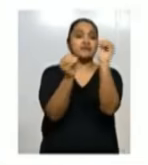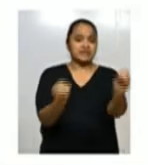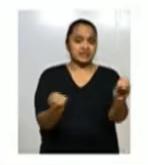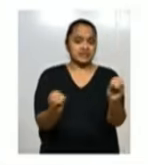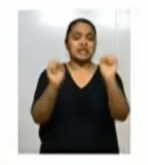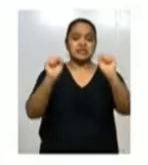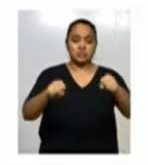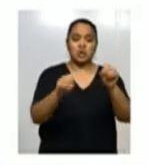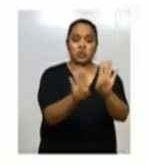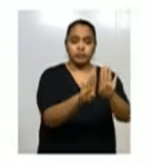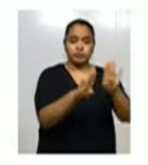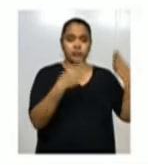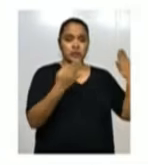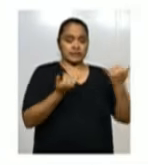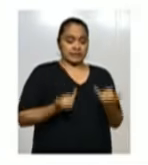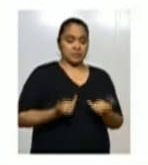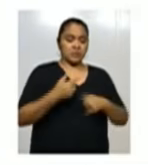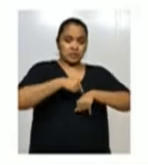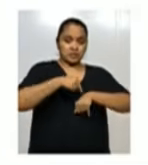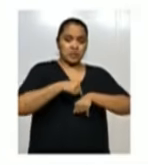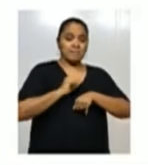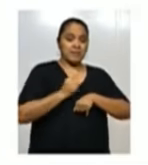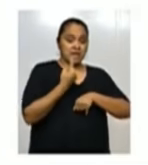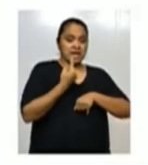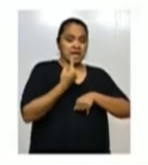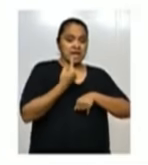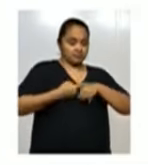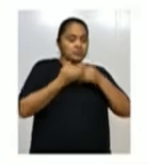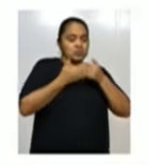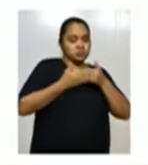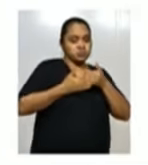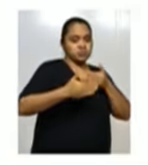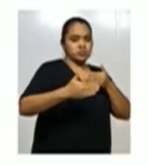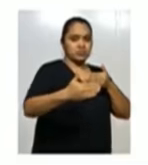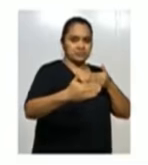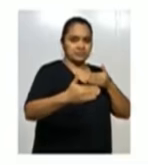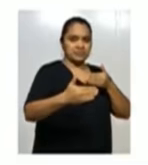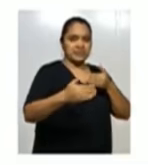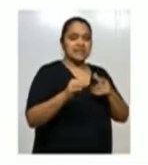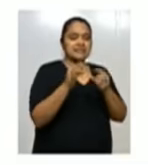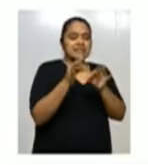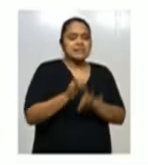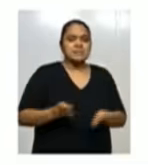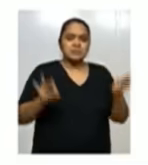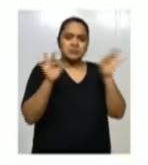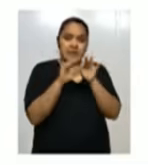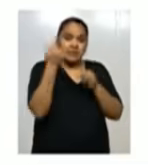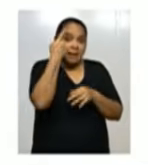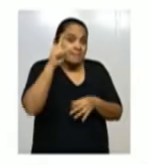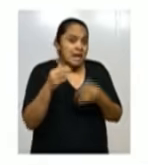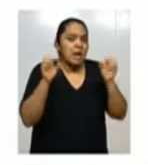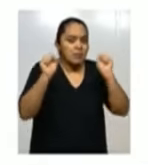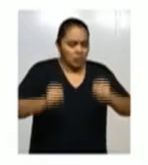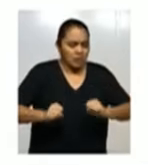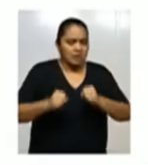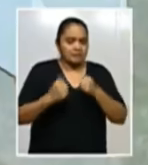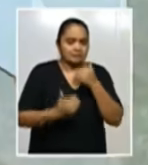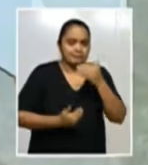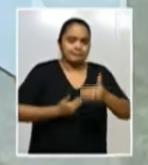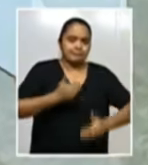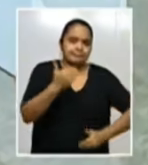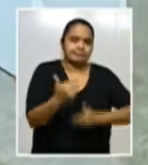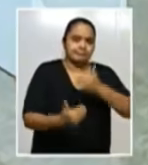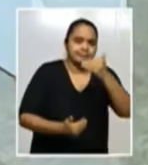nos daría una nueva normalidad, y estos son de los procesos que ellos consideran que son importantes para poder ir en ese escalonamiento que se